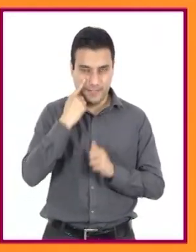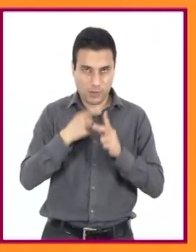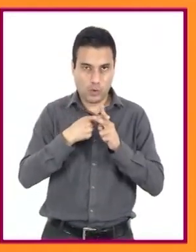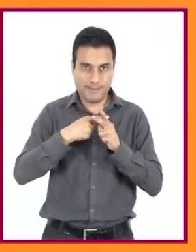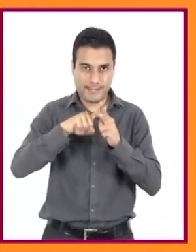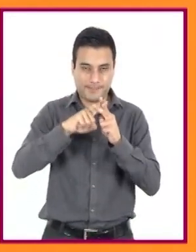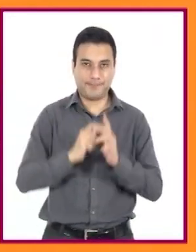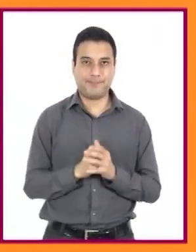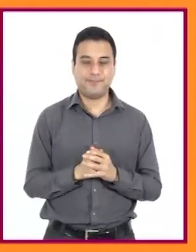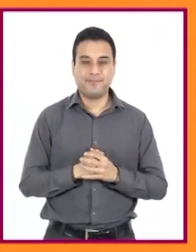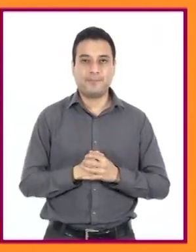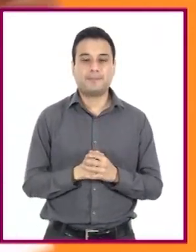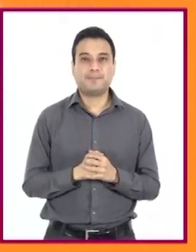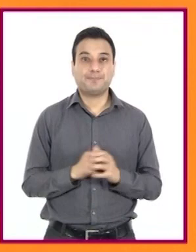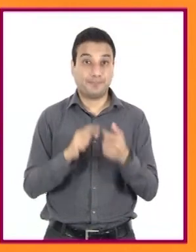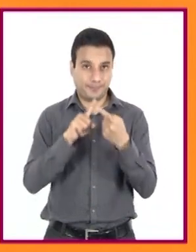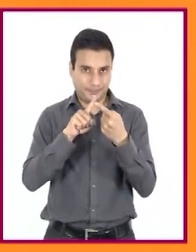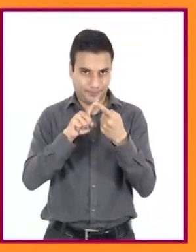Comenzaremos con este organelo.